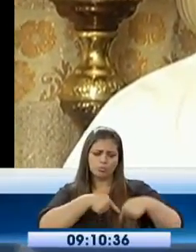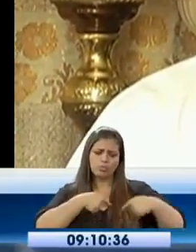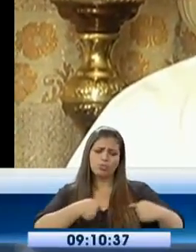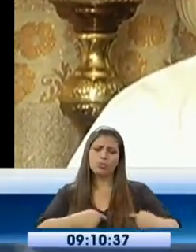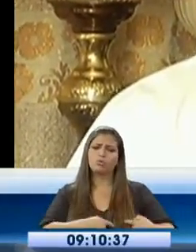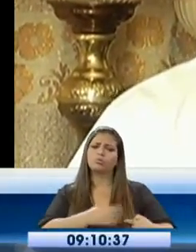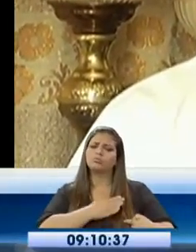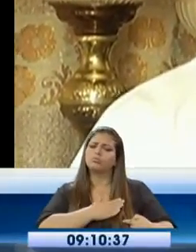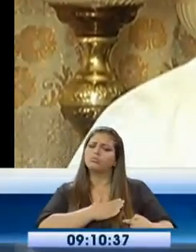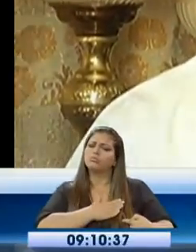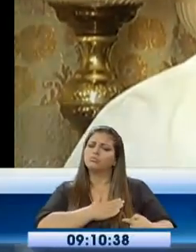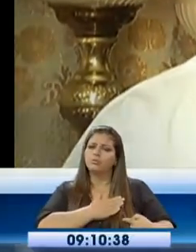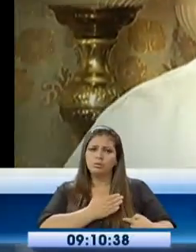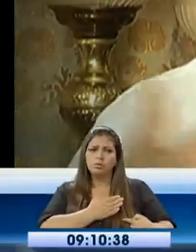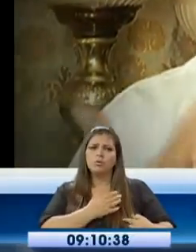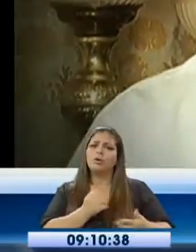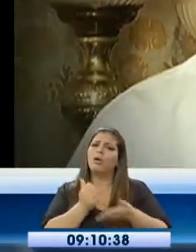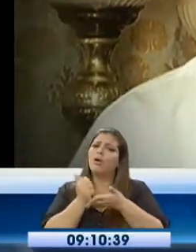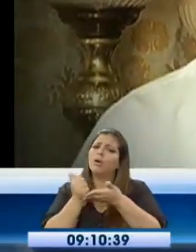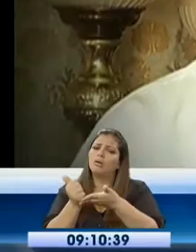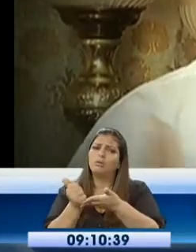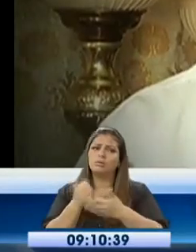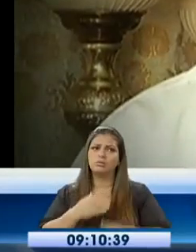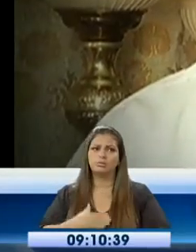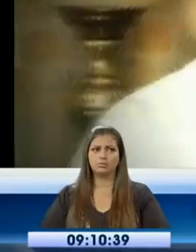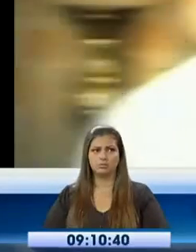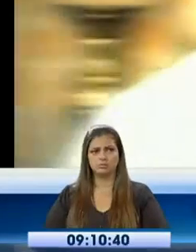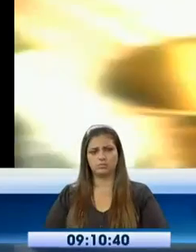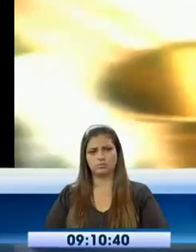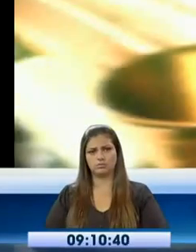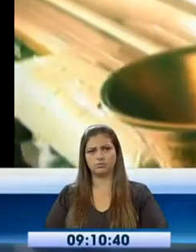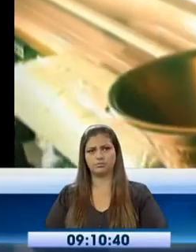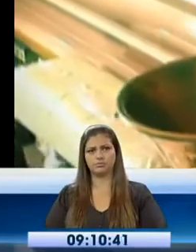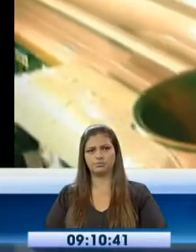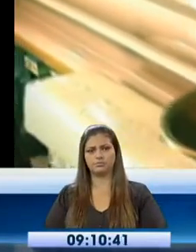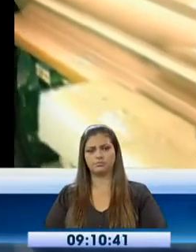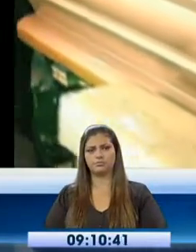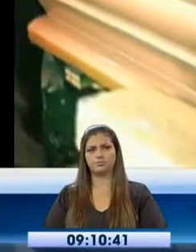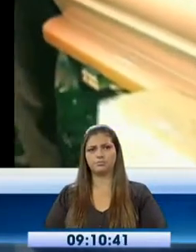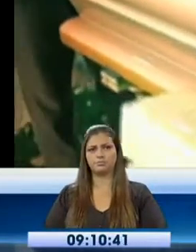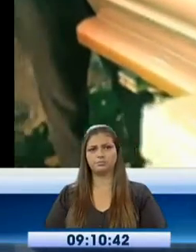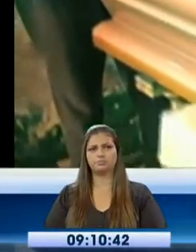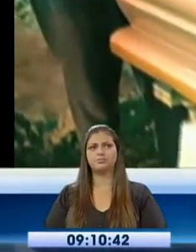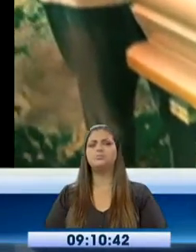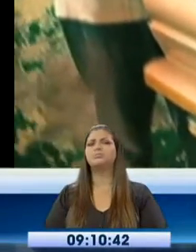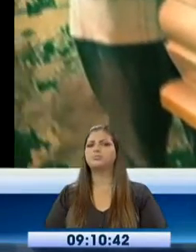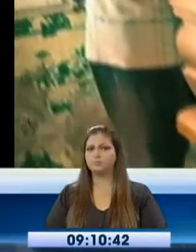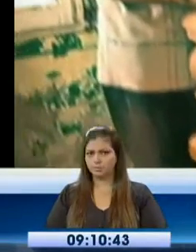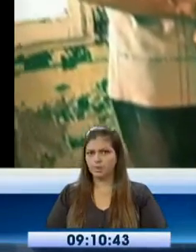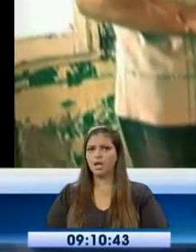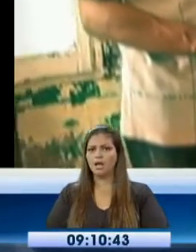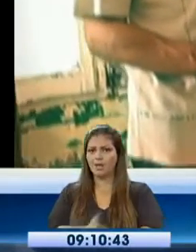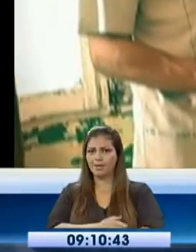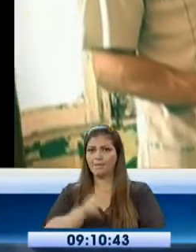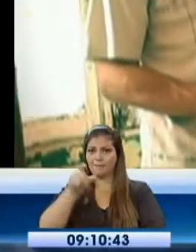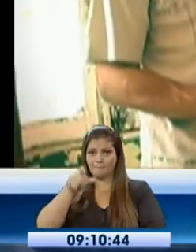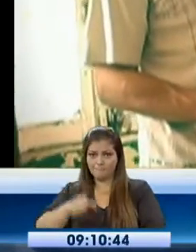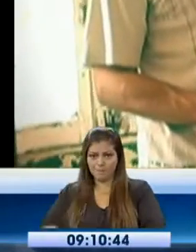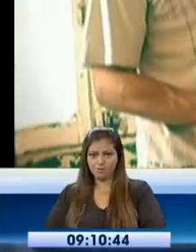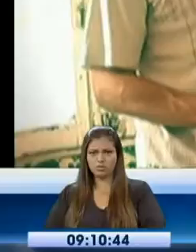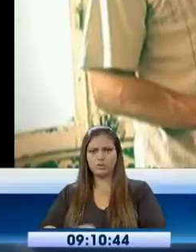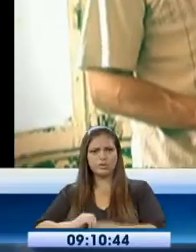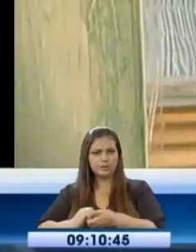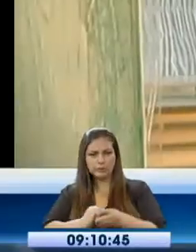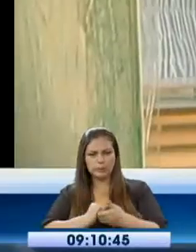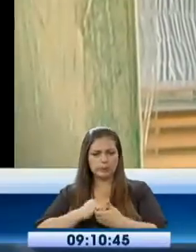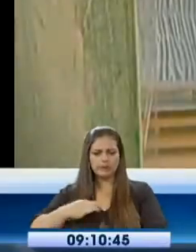como también uno algún día puede acordarse de ellos. De hecho, tras la gestión de un buen samaritano, lograron conseguir el